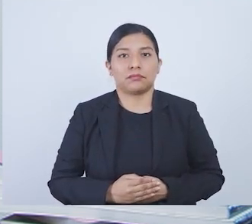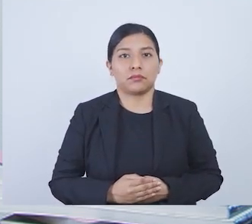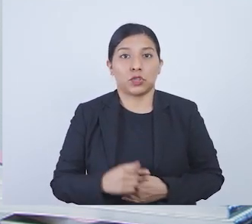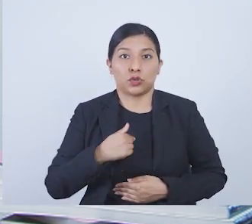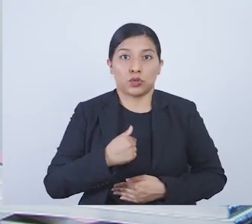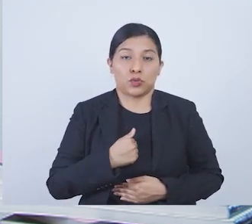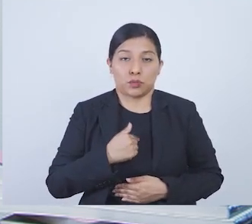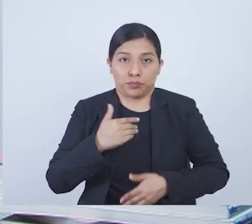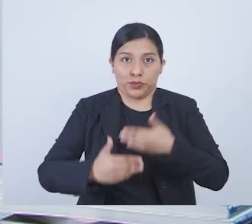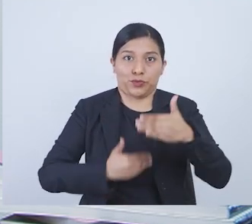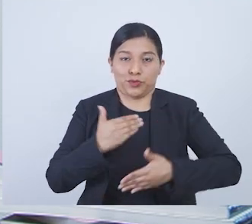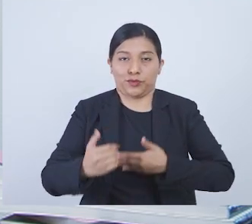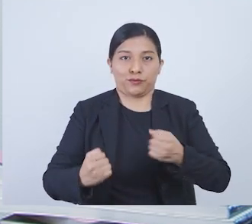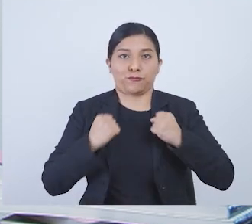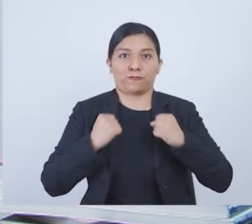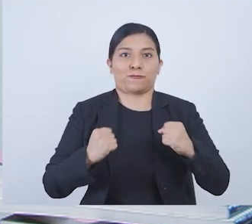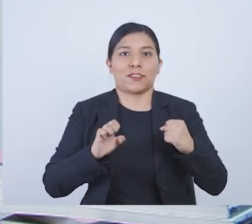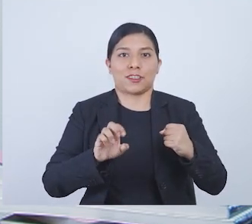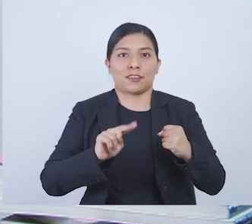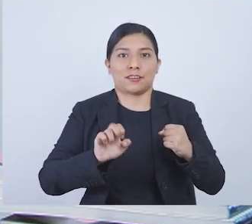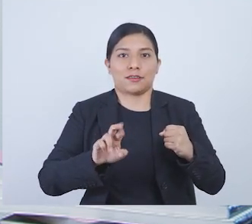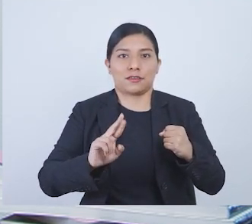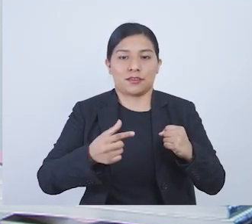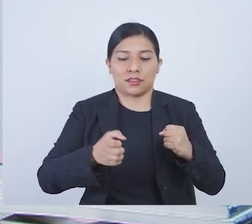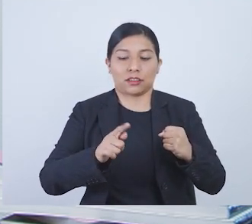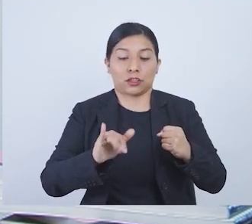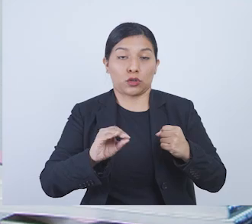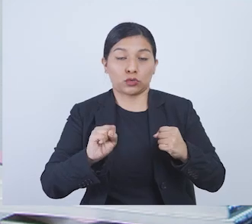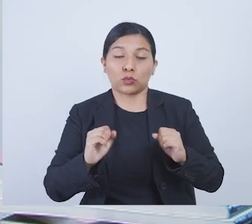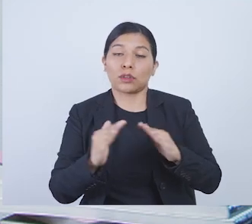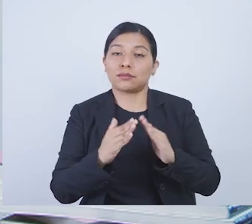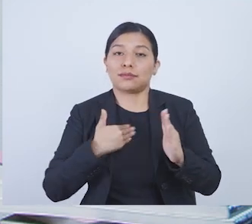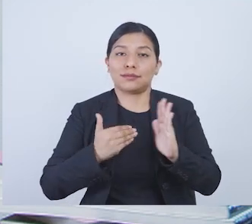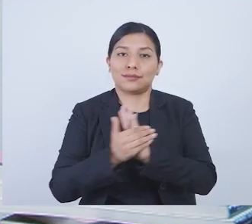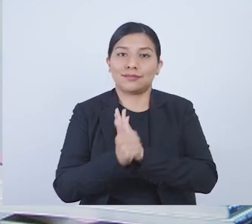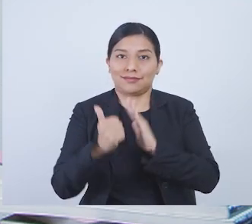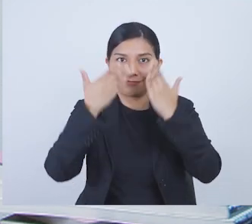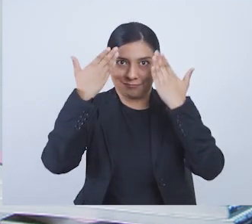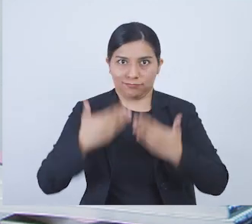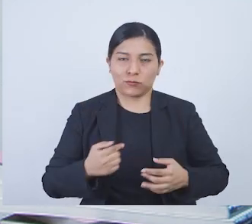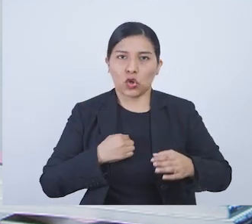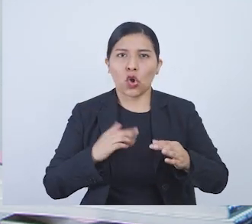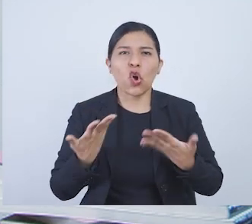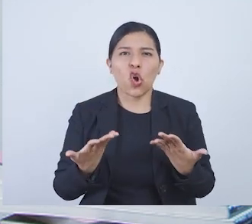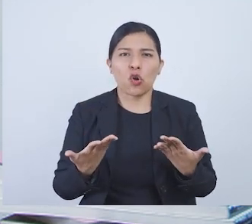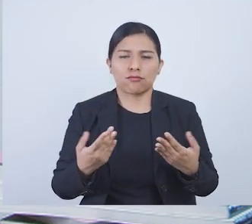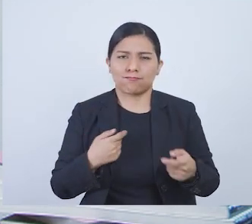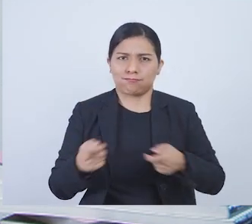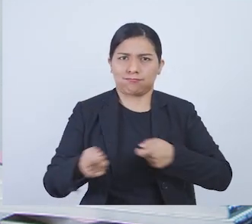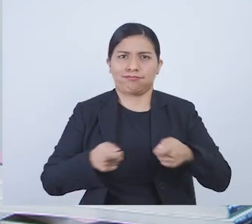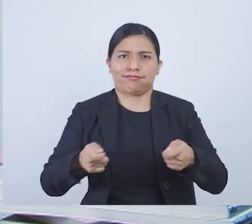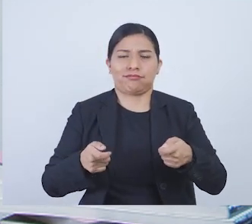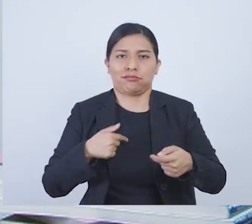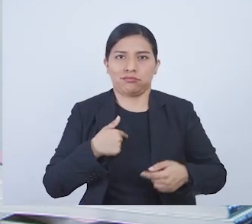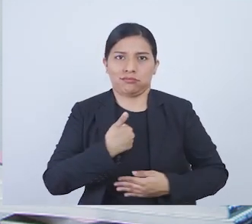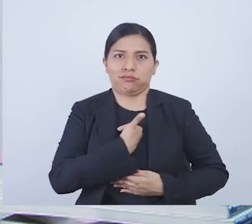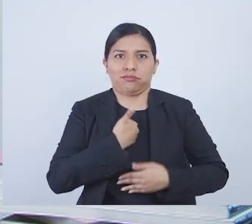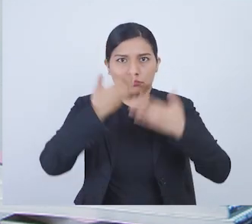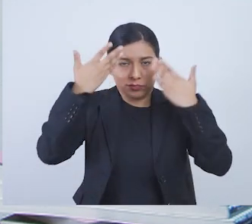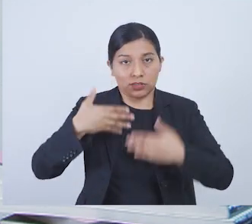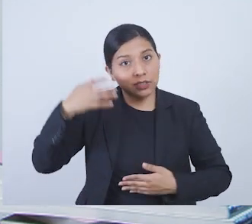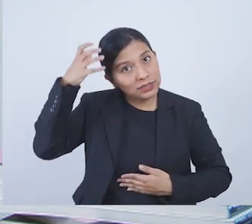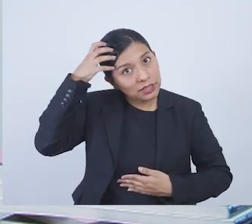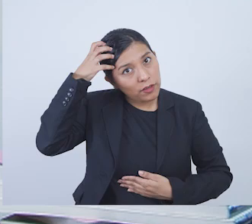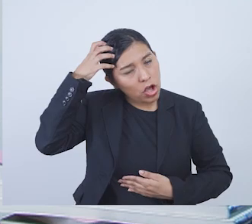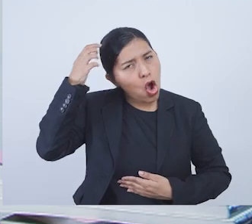procesos energéticos, así como la parte de las capacidades físicas coordinativas, que es básicamente cómo el